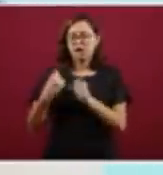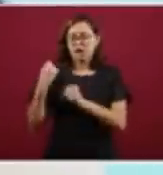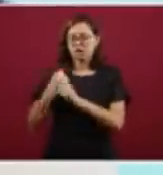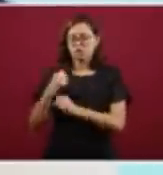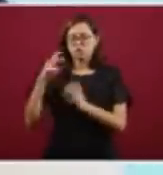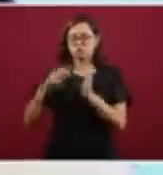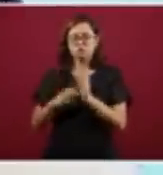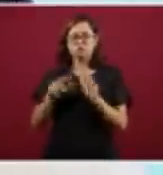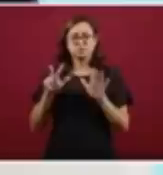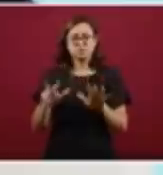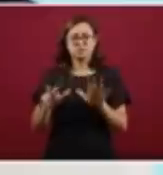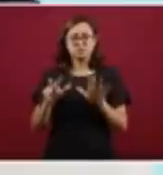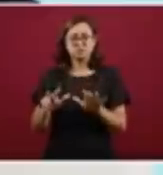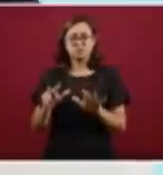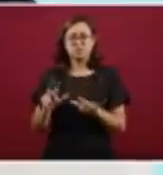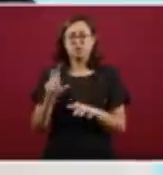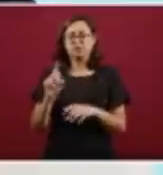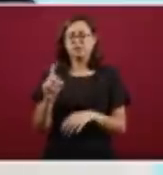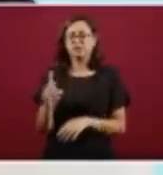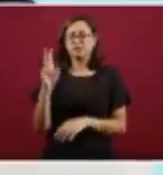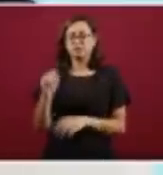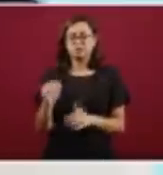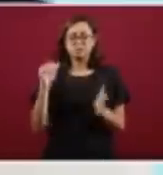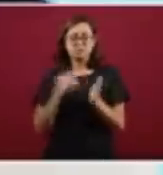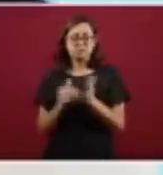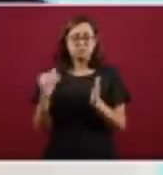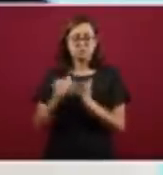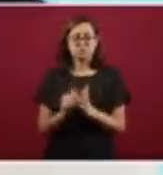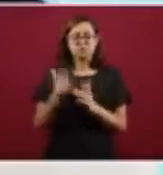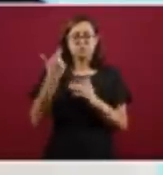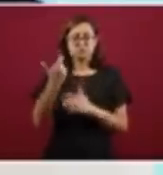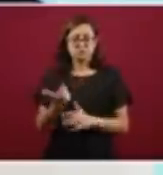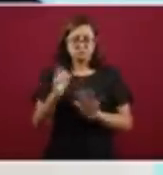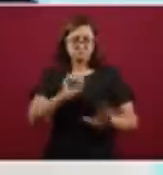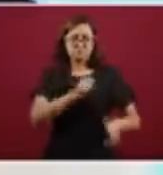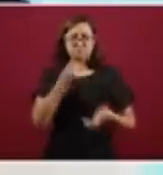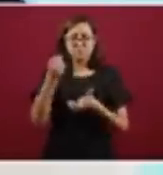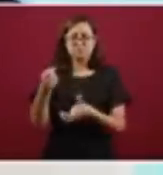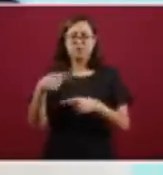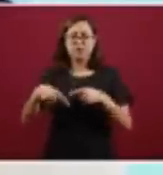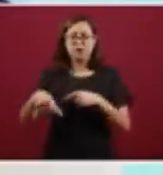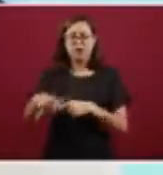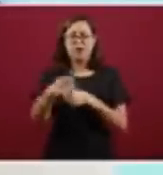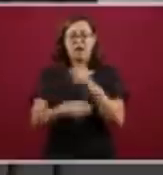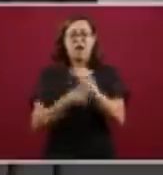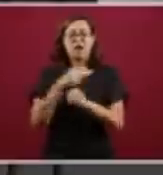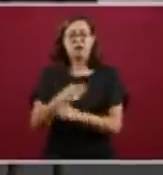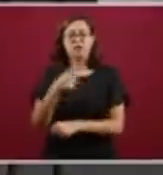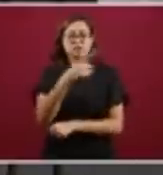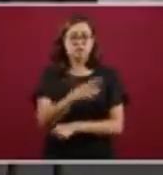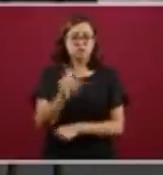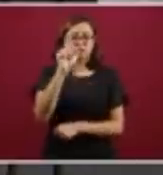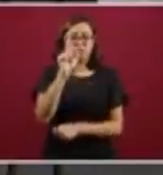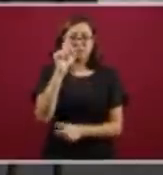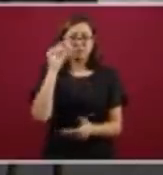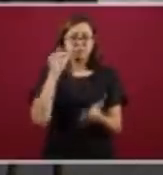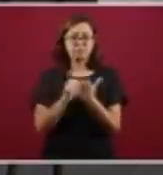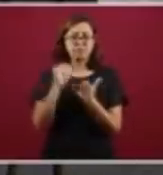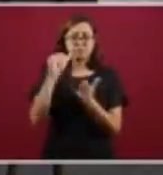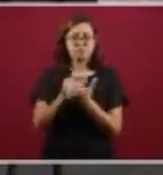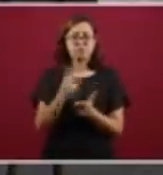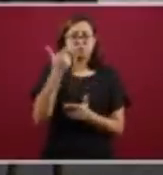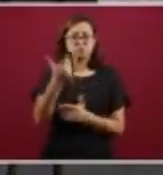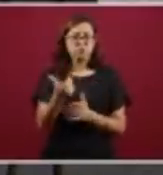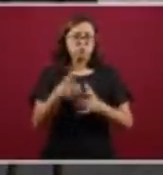pensión ascendió a 39 mil millones de pesos. Este año estaremos llegando a los 120 mil millones de pesos Es una